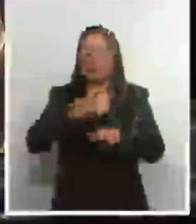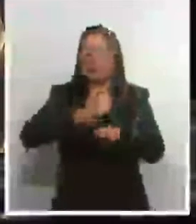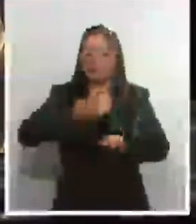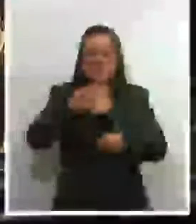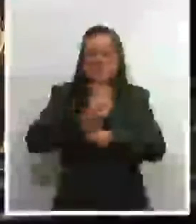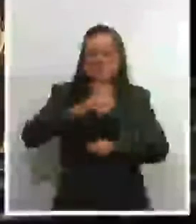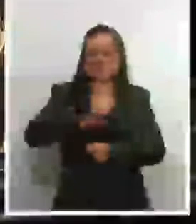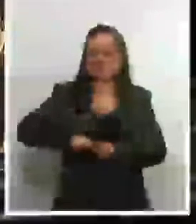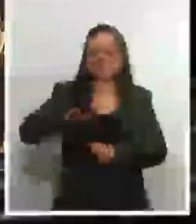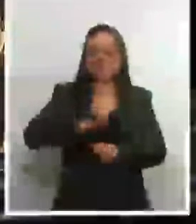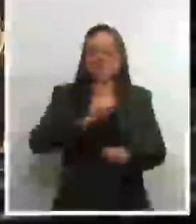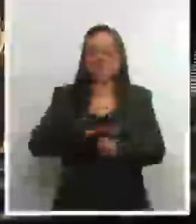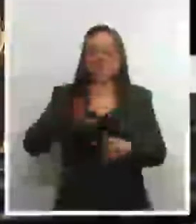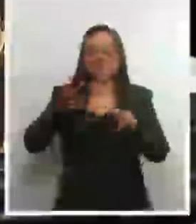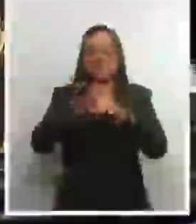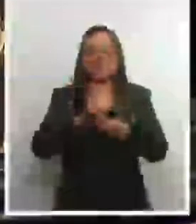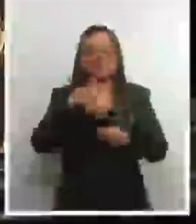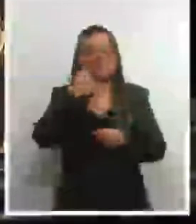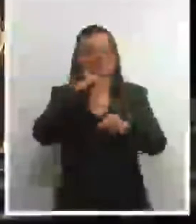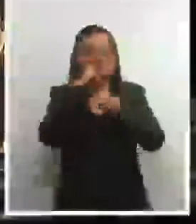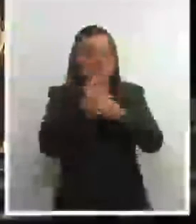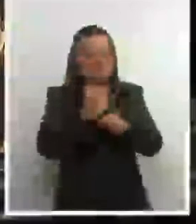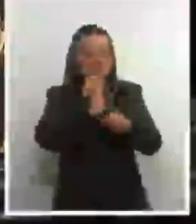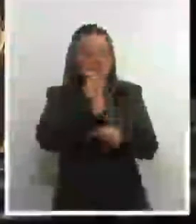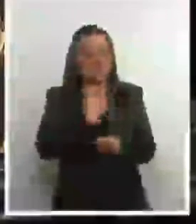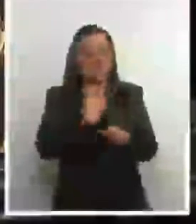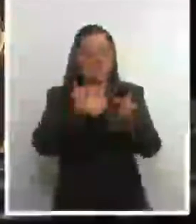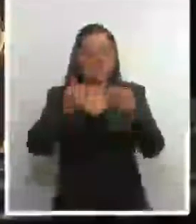pública fuera de su